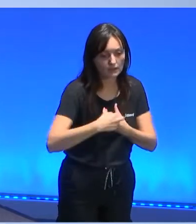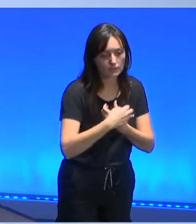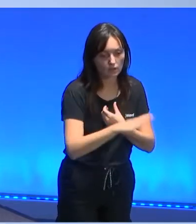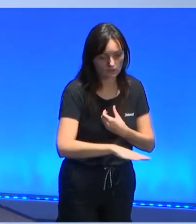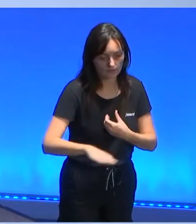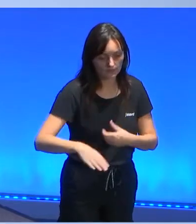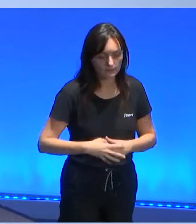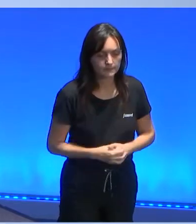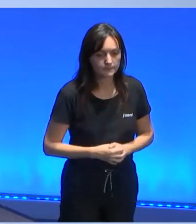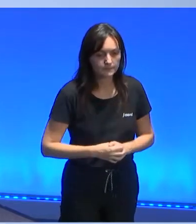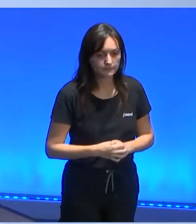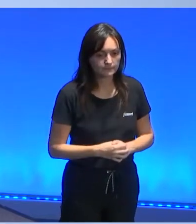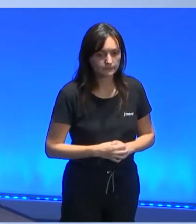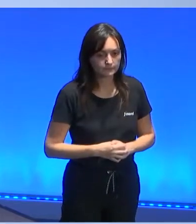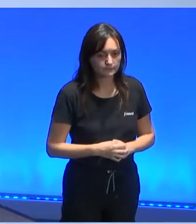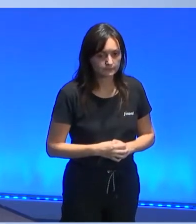infantil.